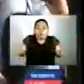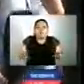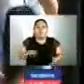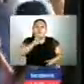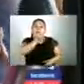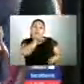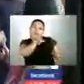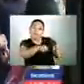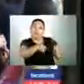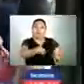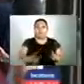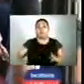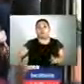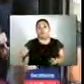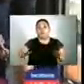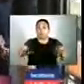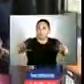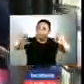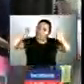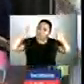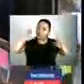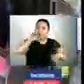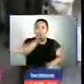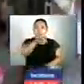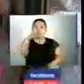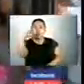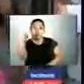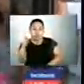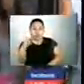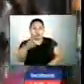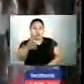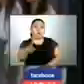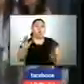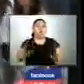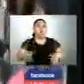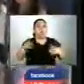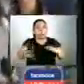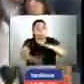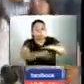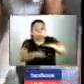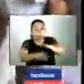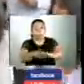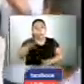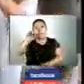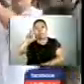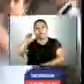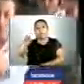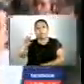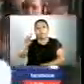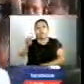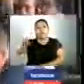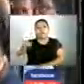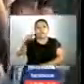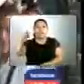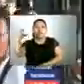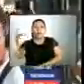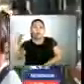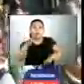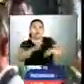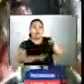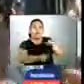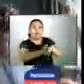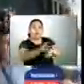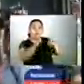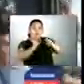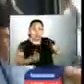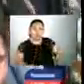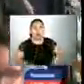recibió 10 años de cárcel de condena por dos delitos cometidos en el saqueo de 301 millones de dólares al Estado y